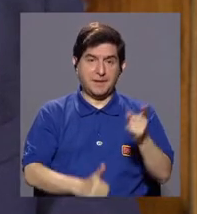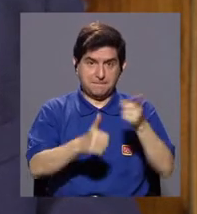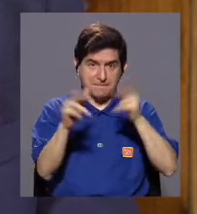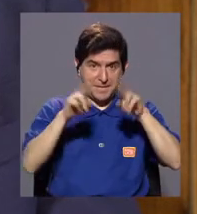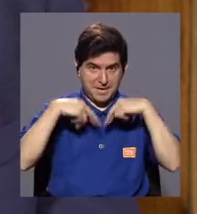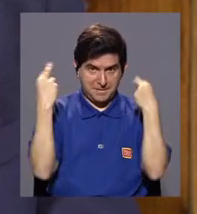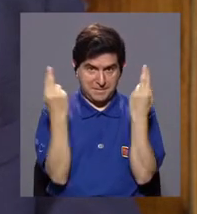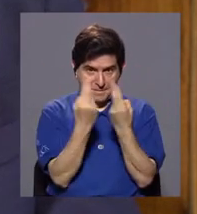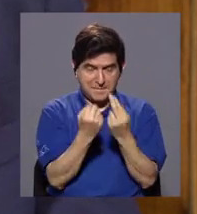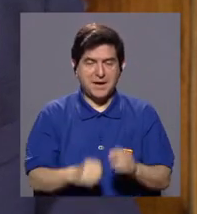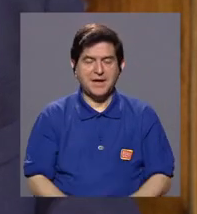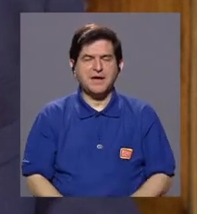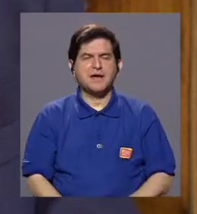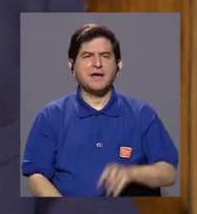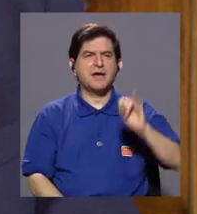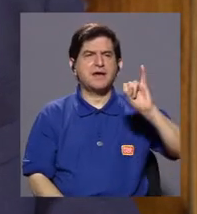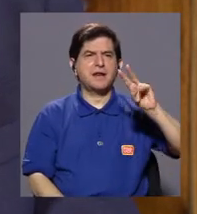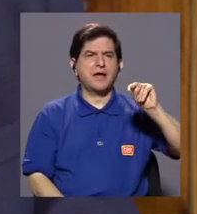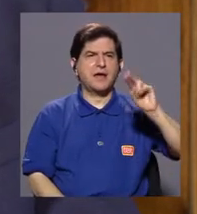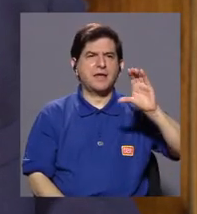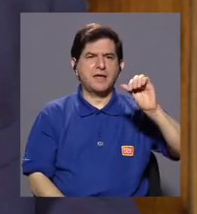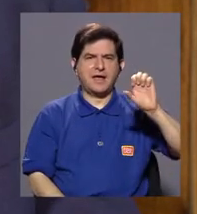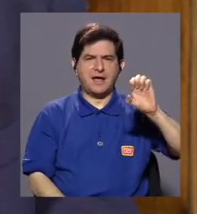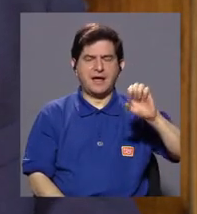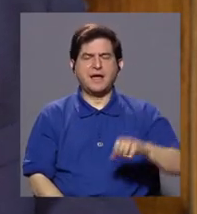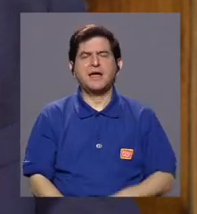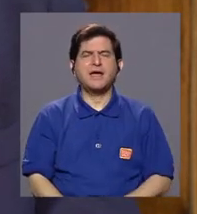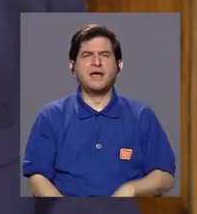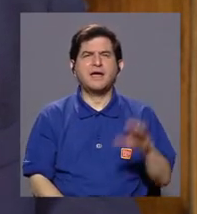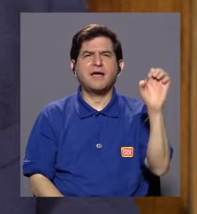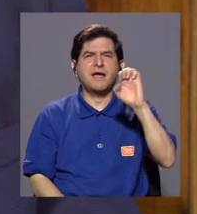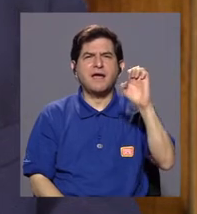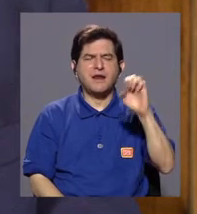Esa primera reunión se hace en el INCAE en enero del